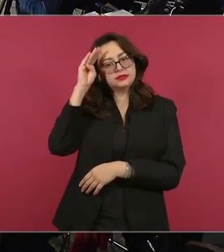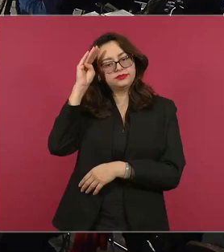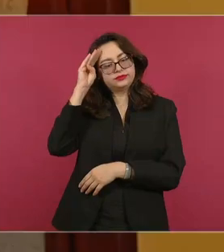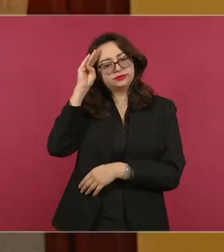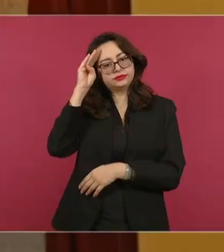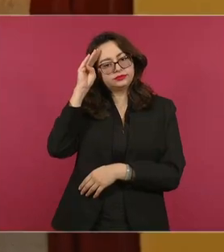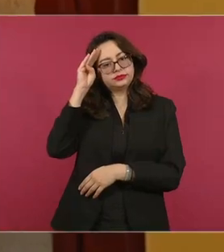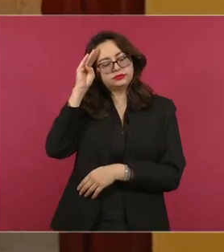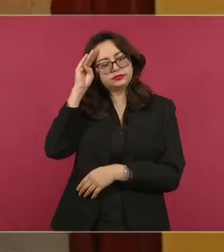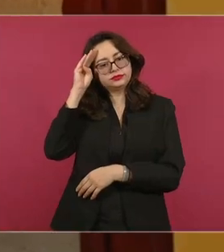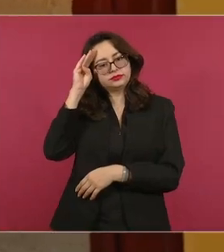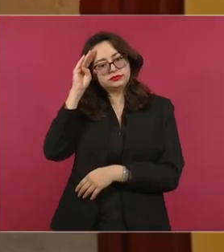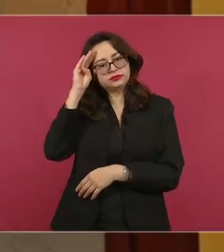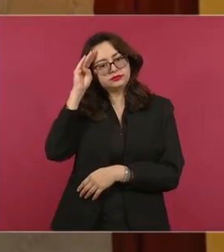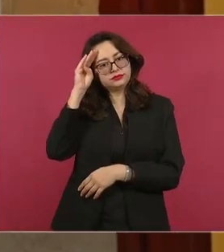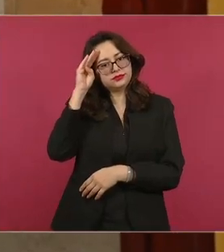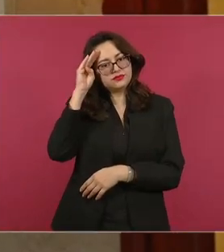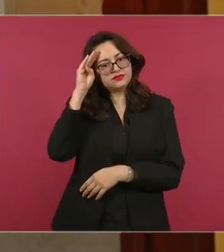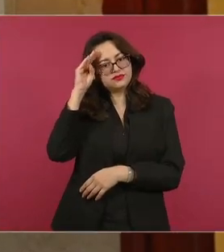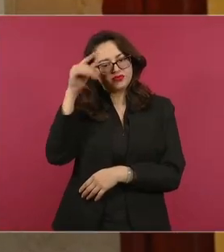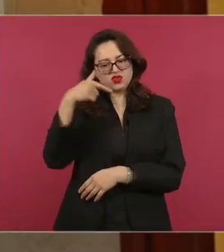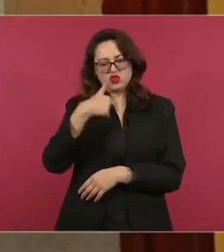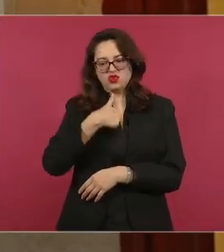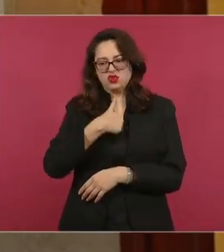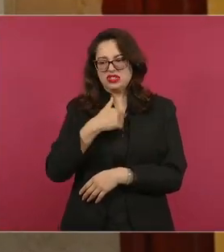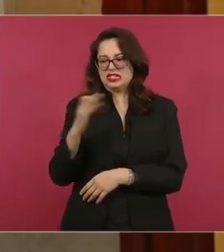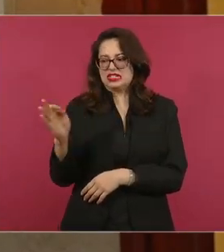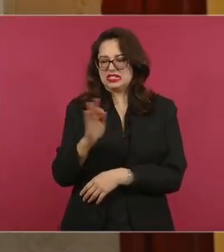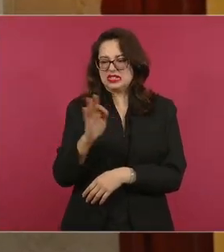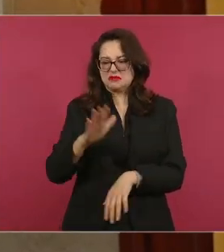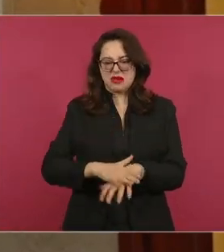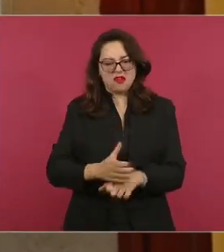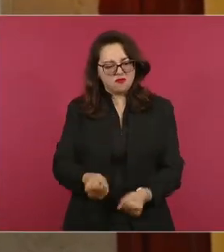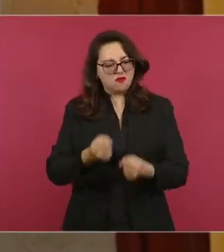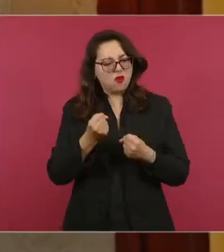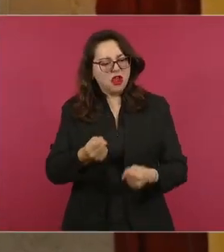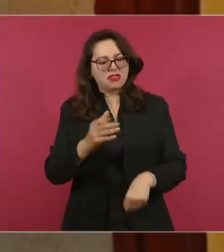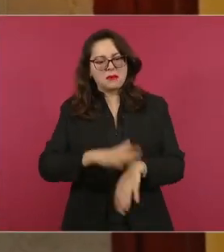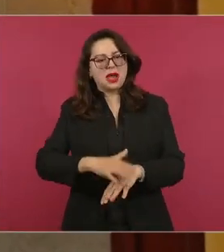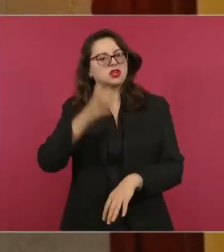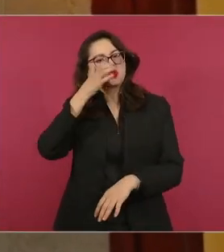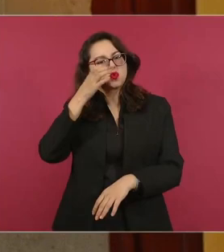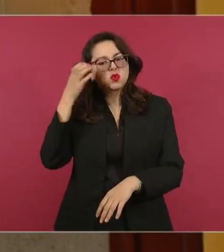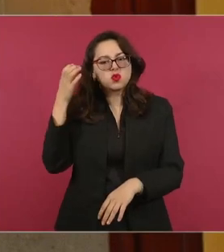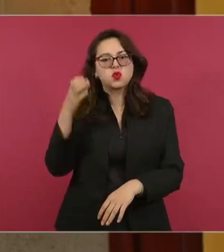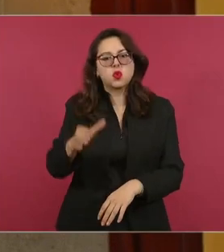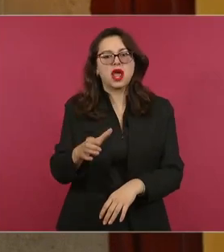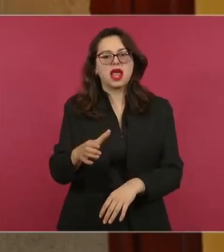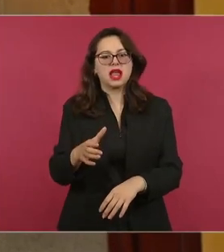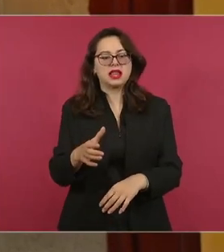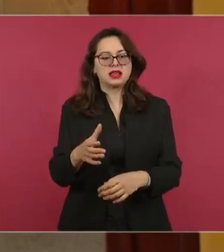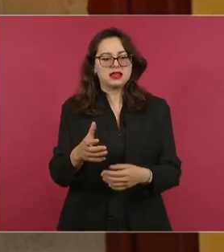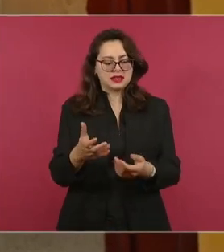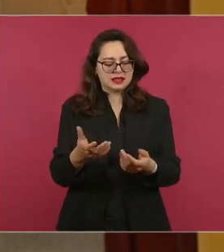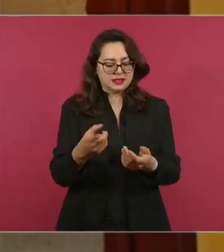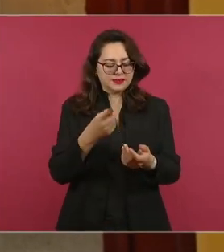en decirlo más fuerte, o sea, viene